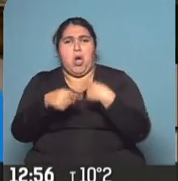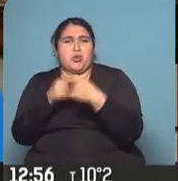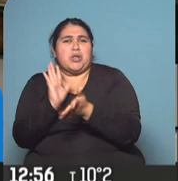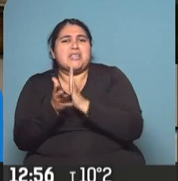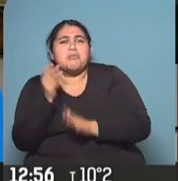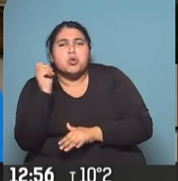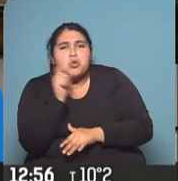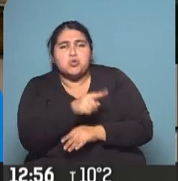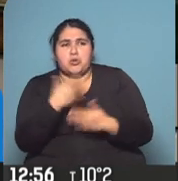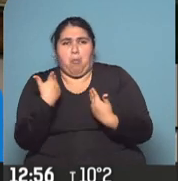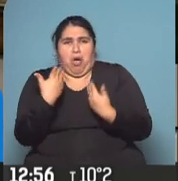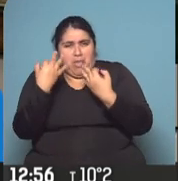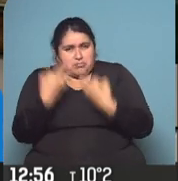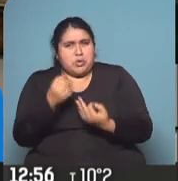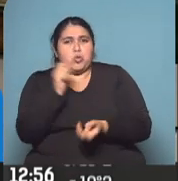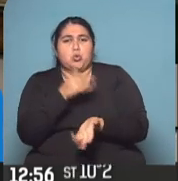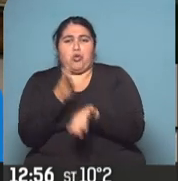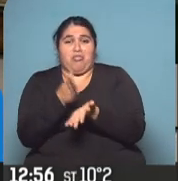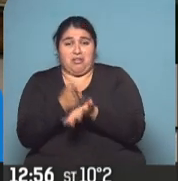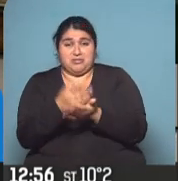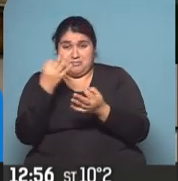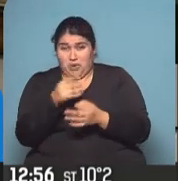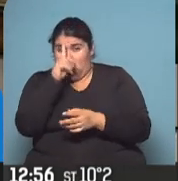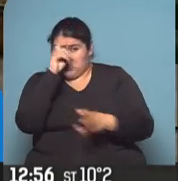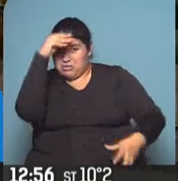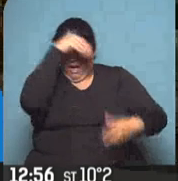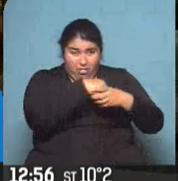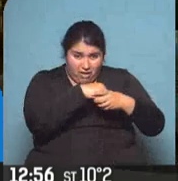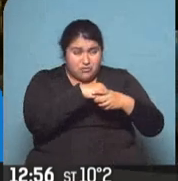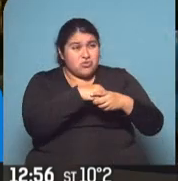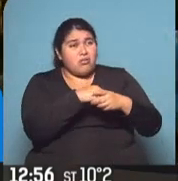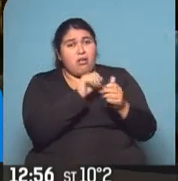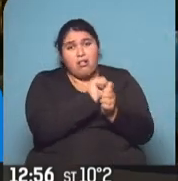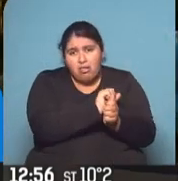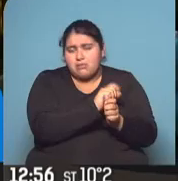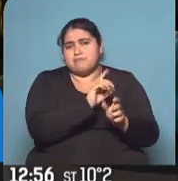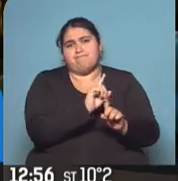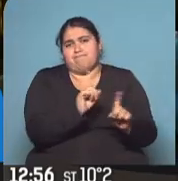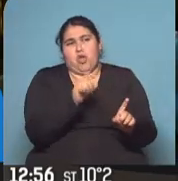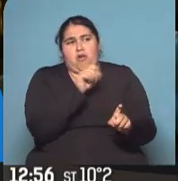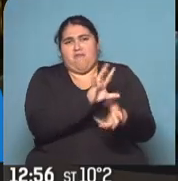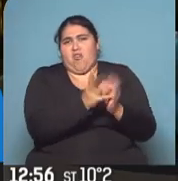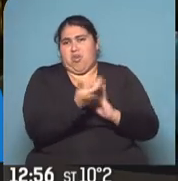manera que pueda garantizar sus derechos. Hoy un hospital monovalente no está garantizando los derechos de esas personas.